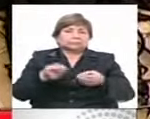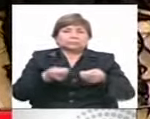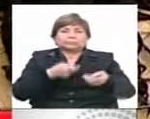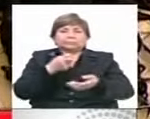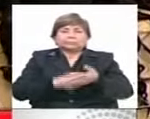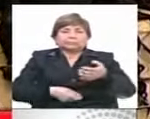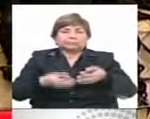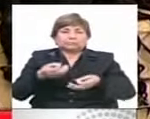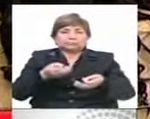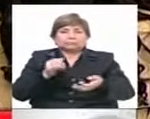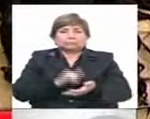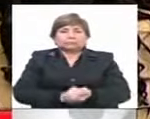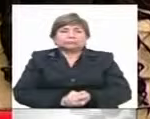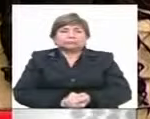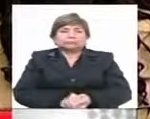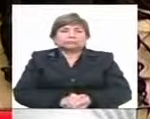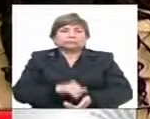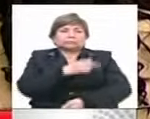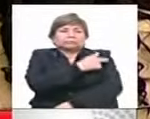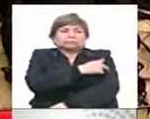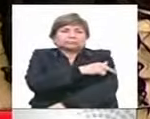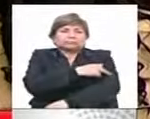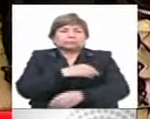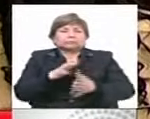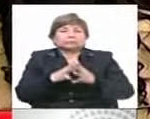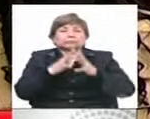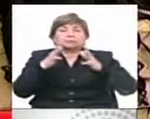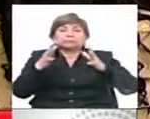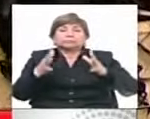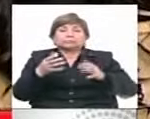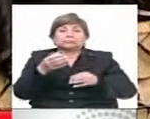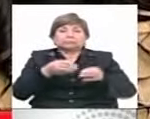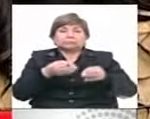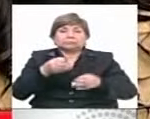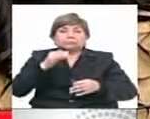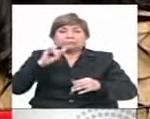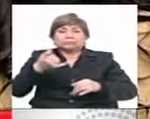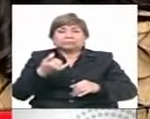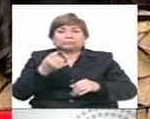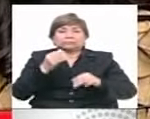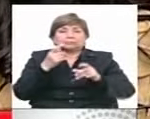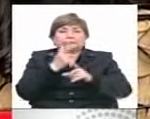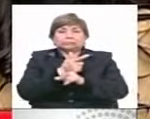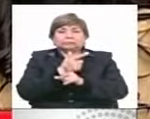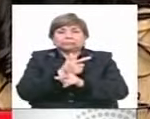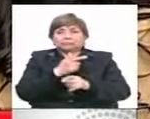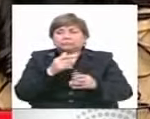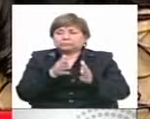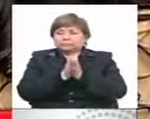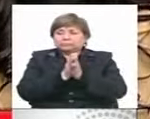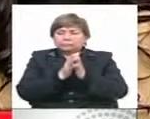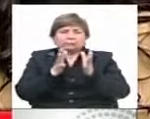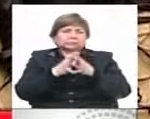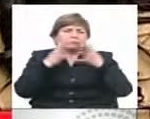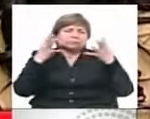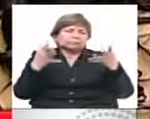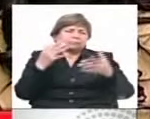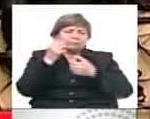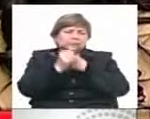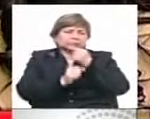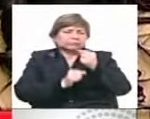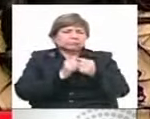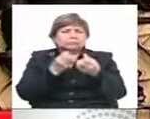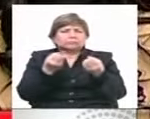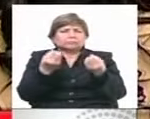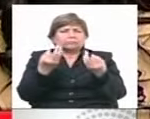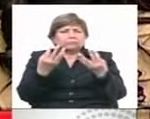la construcción de un hospital de alta complejidad en el distrito de San Juan del Urigancho, el cual viene siendo pedido durante muchos años.